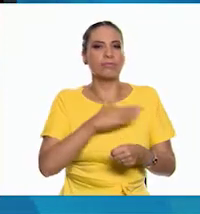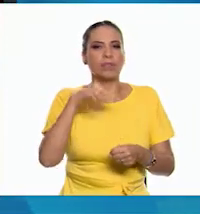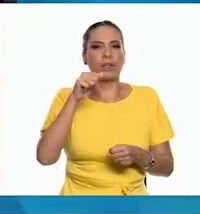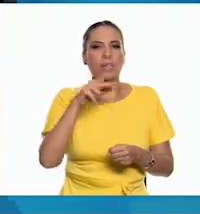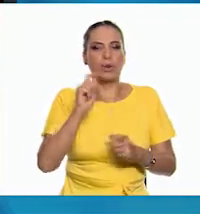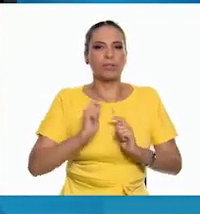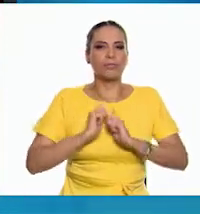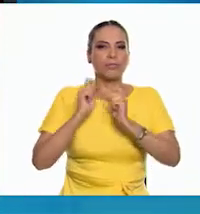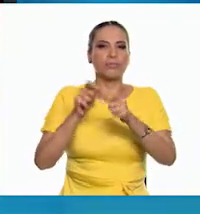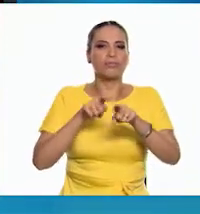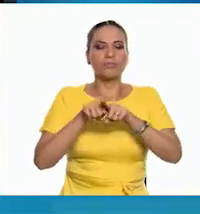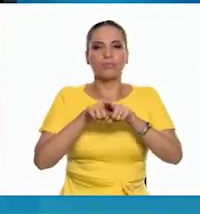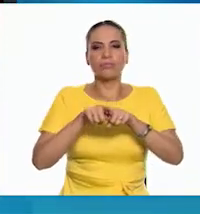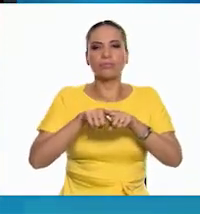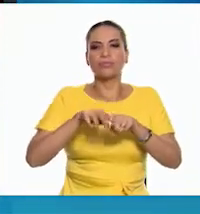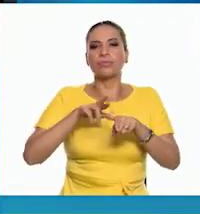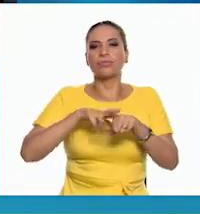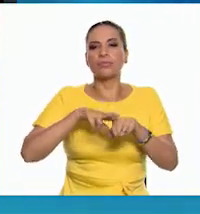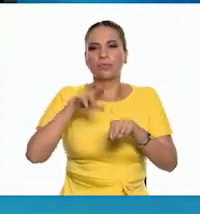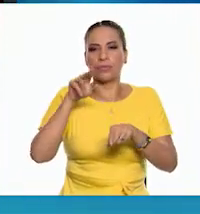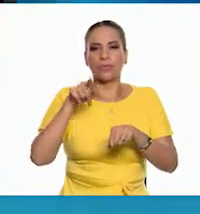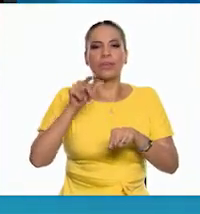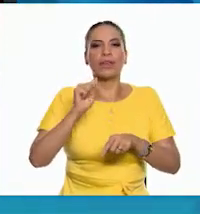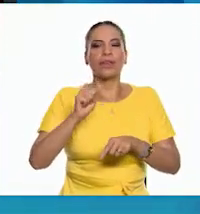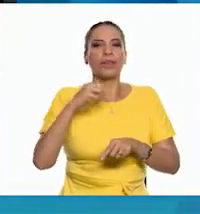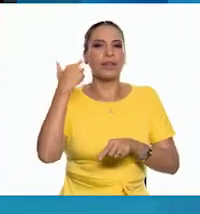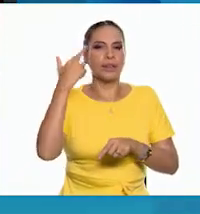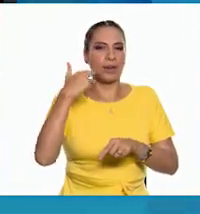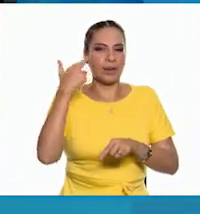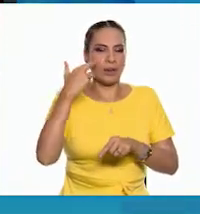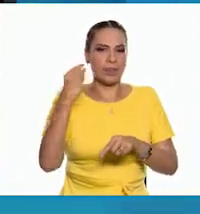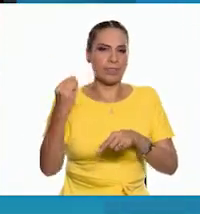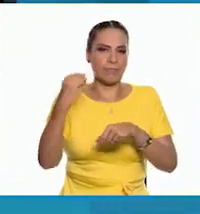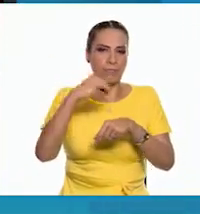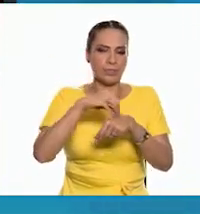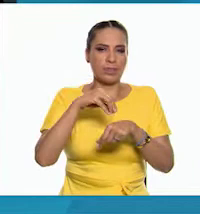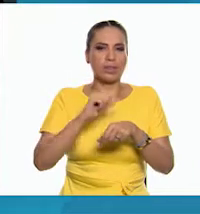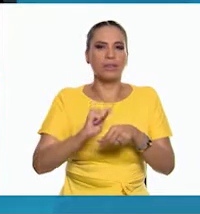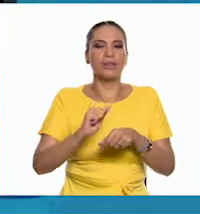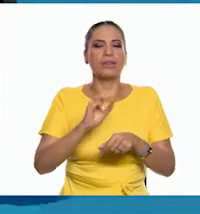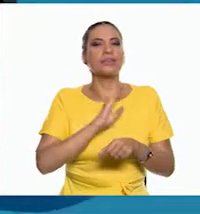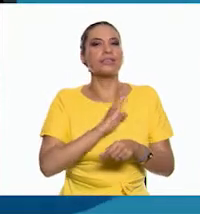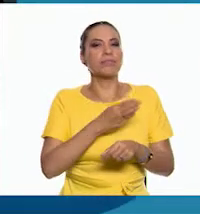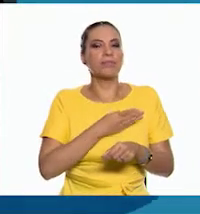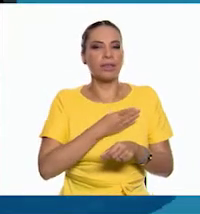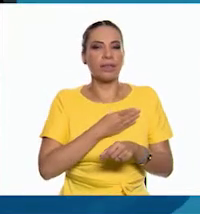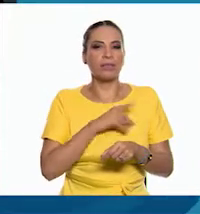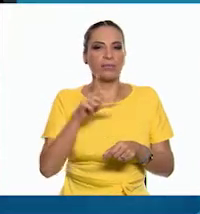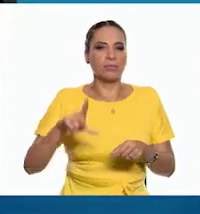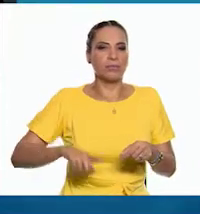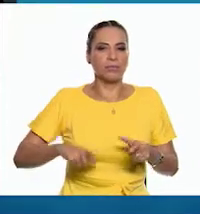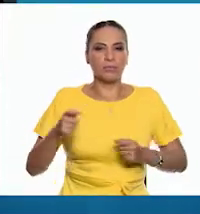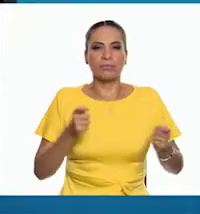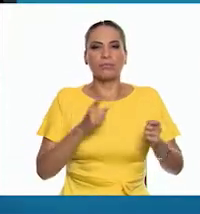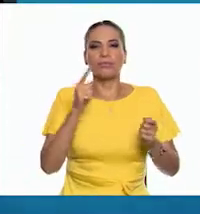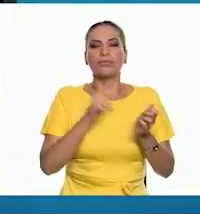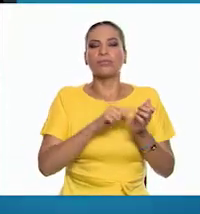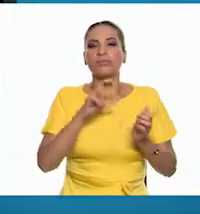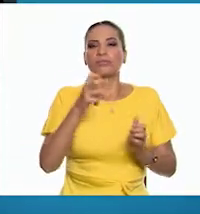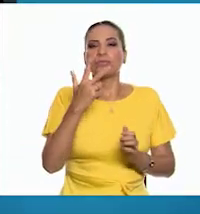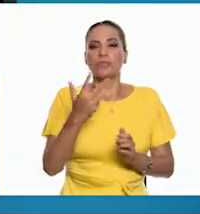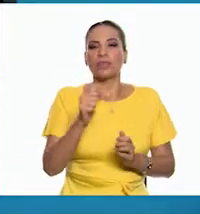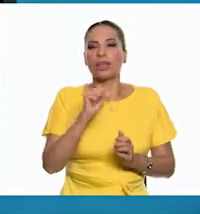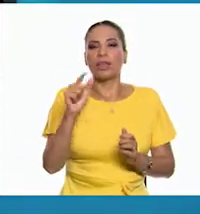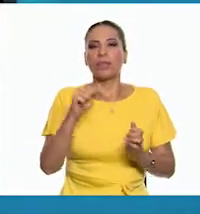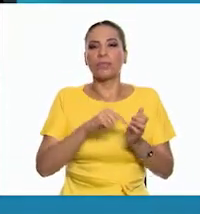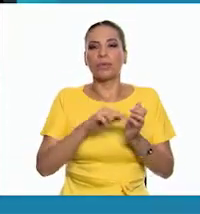su hermano mayor, que es rey de Nápoles. Bueno, lo ha puesto Napoleón ahí como rey de España y va a gobernar de 1808